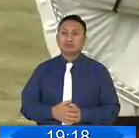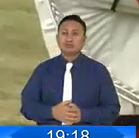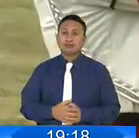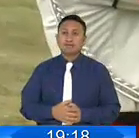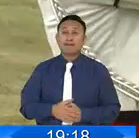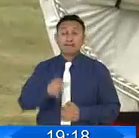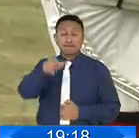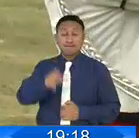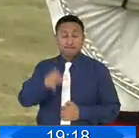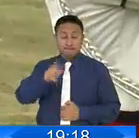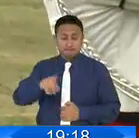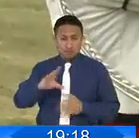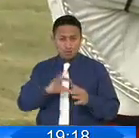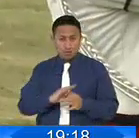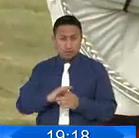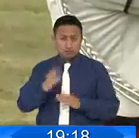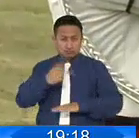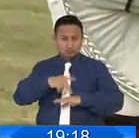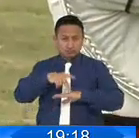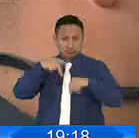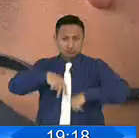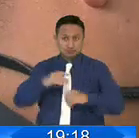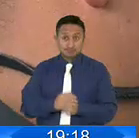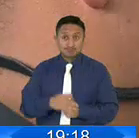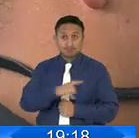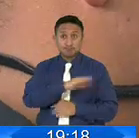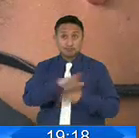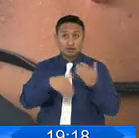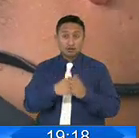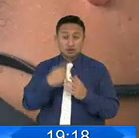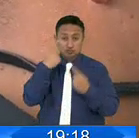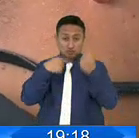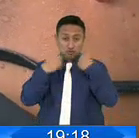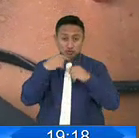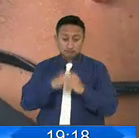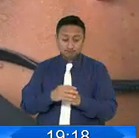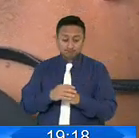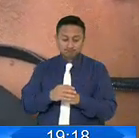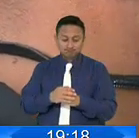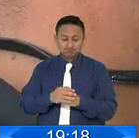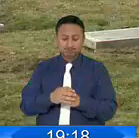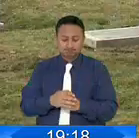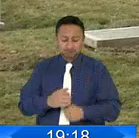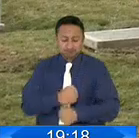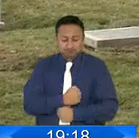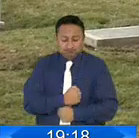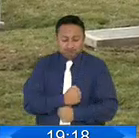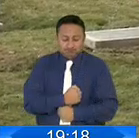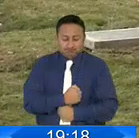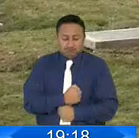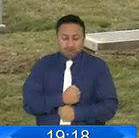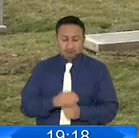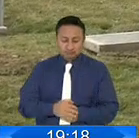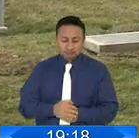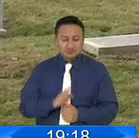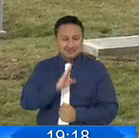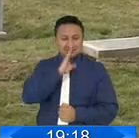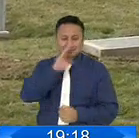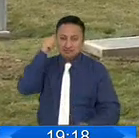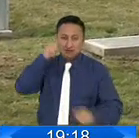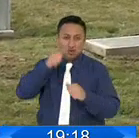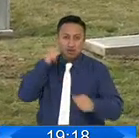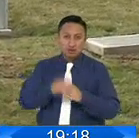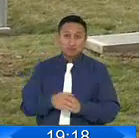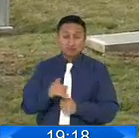Los uniformados compañeros de profesión no pudieron contener las lágrimas y se abrazaron en su memoria. Memoria que lo recordará por